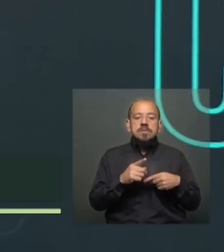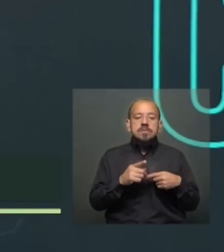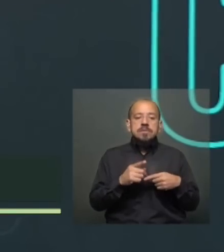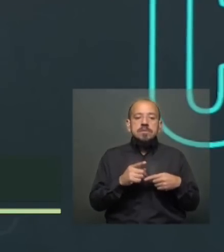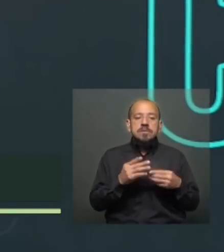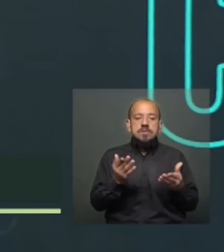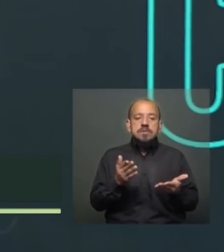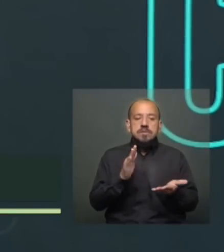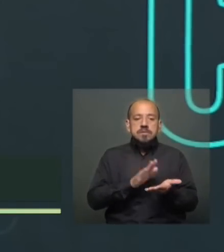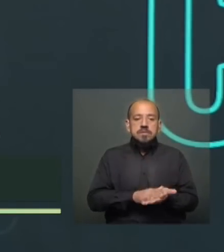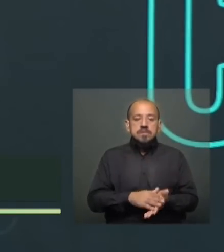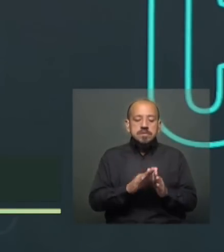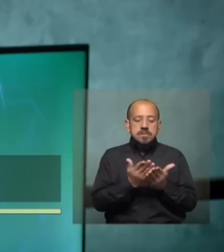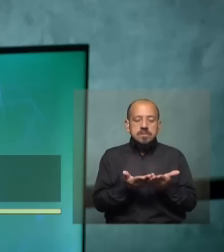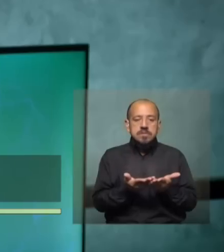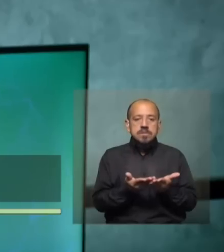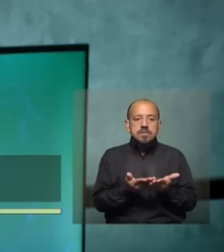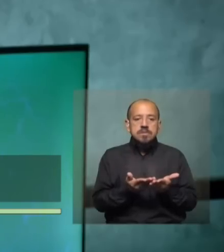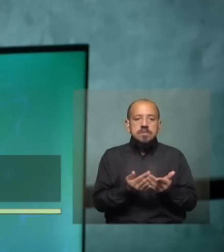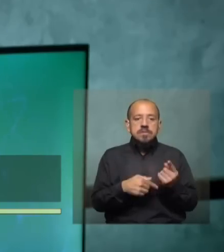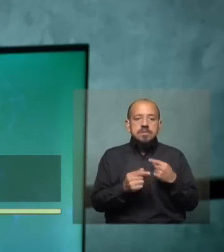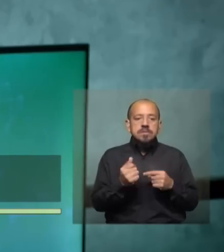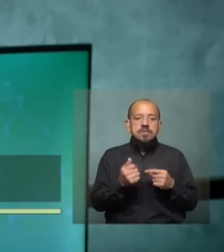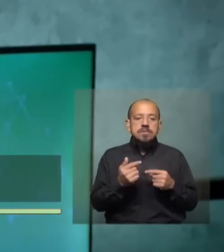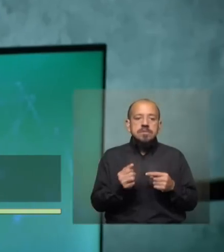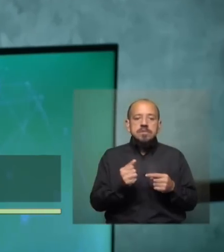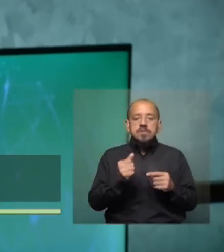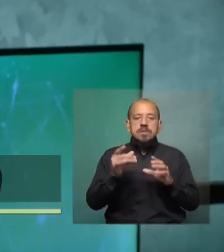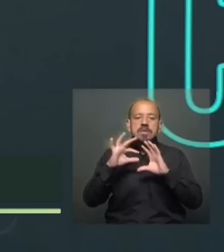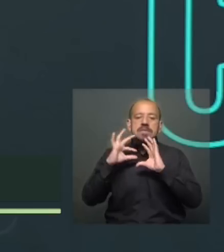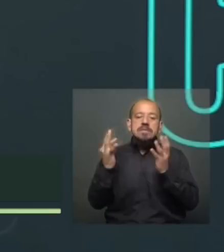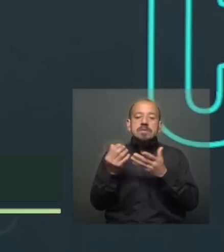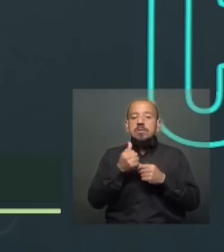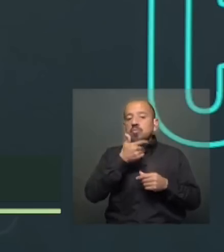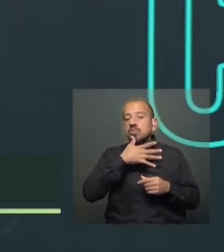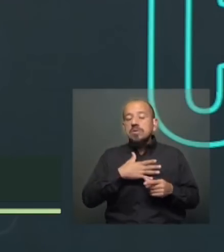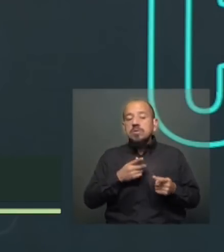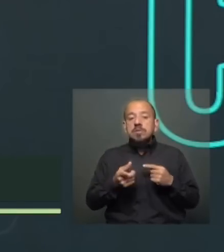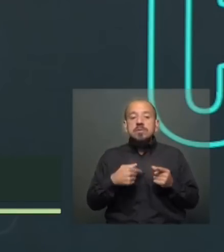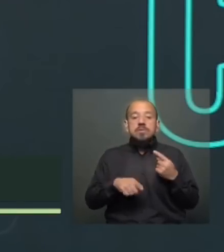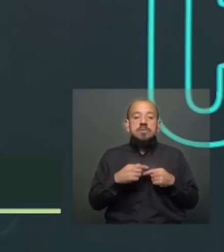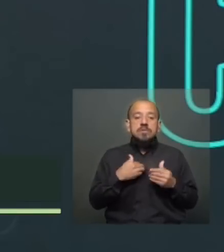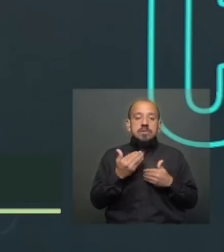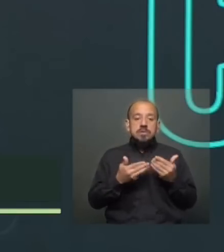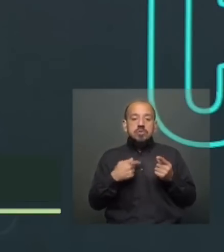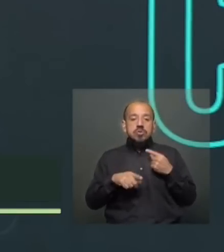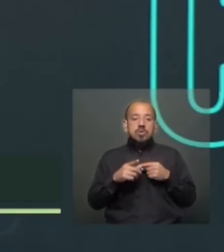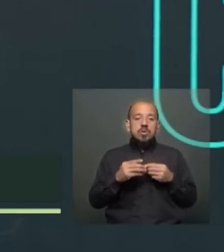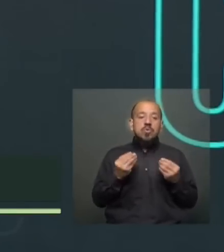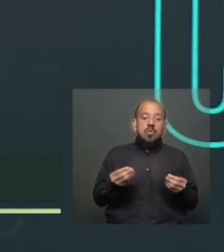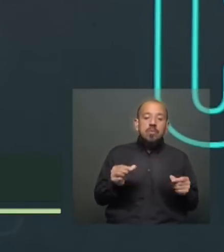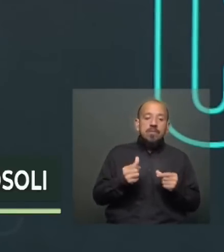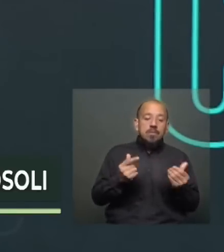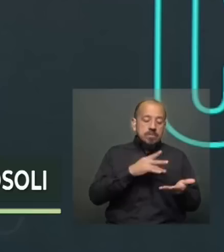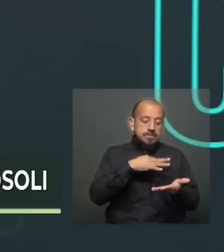el libro físico sobre no todo un impacto todo un cambio exactamente y el desarrollo no de cómo fuimos